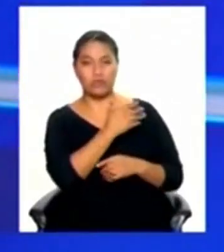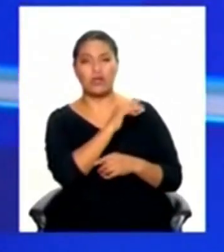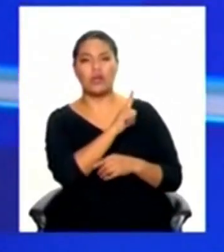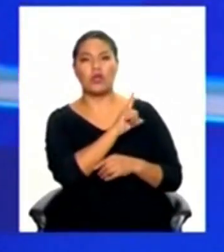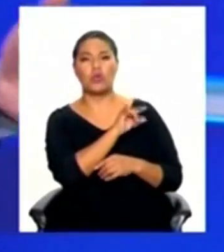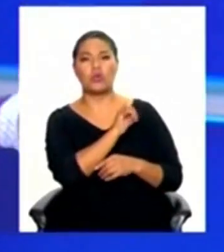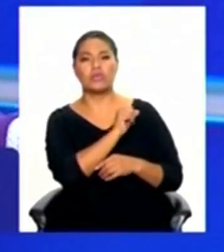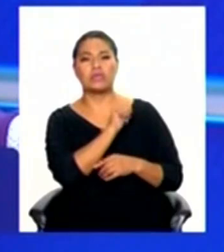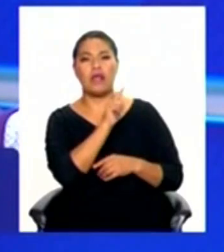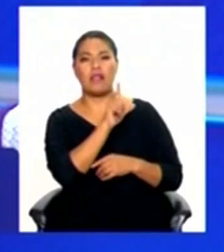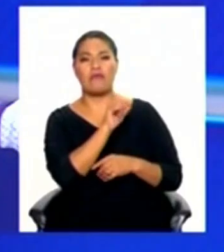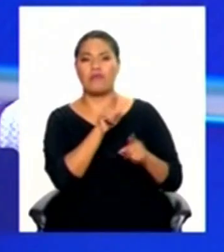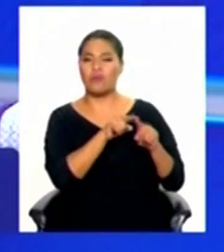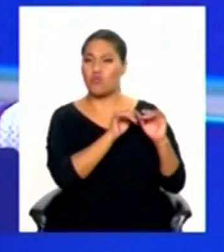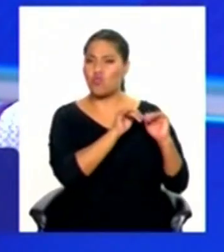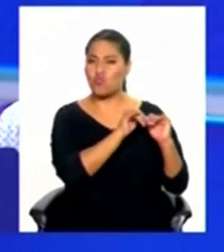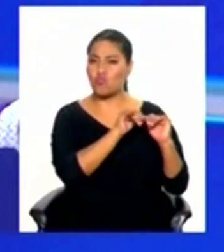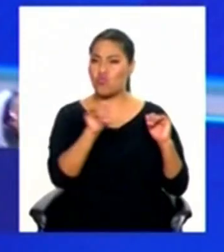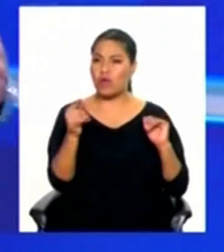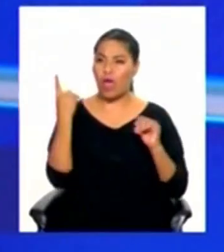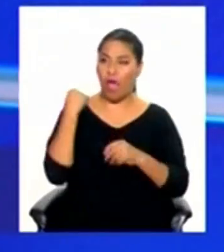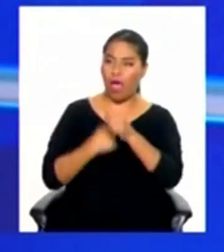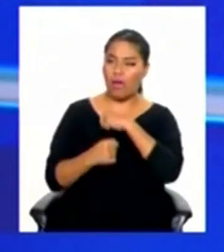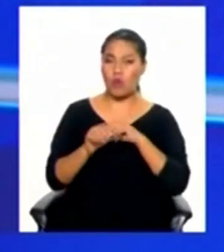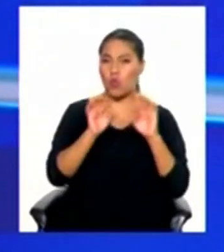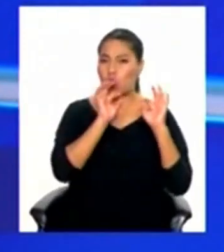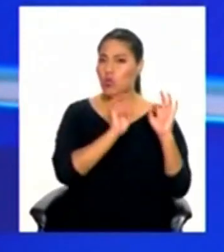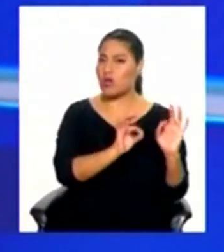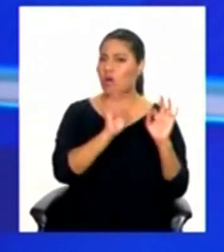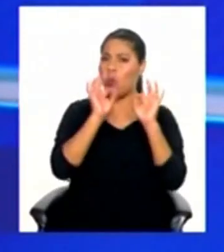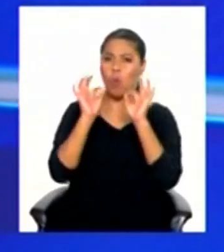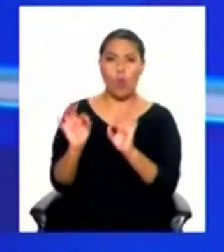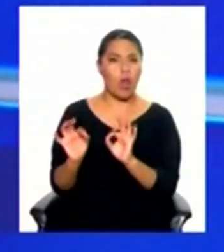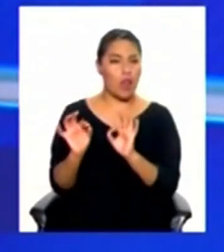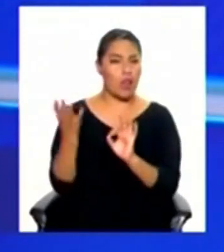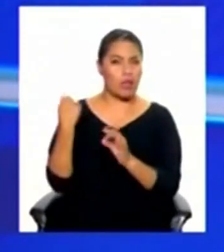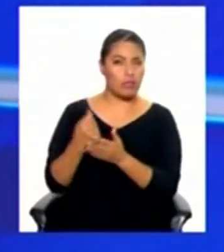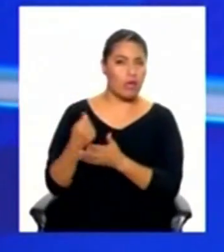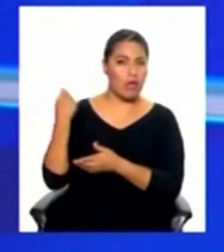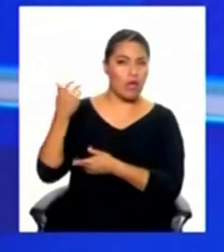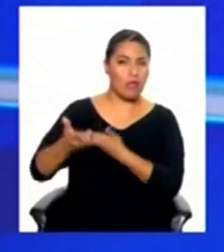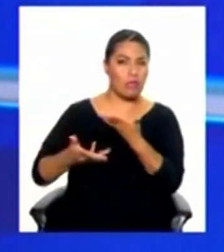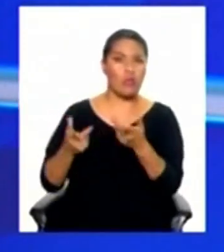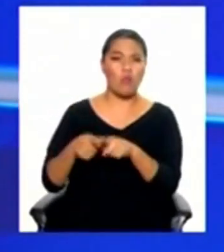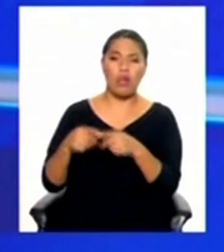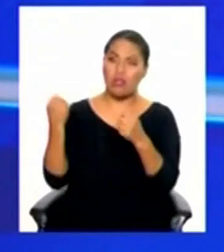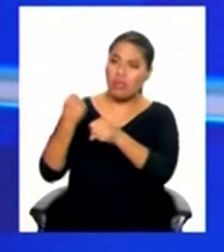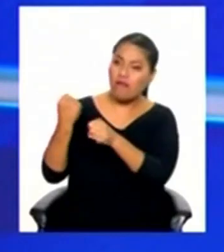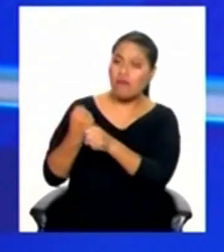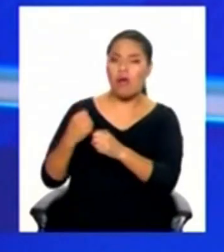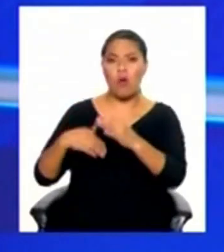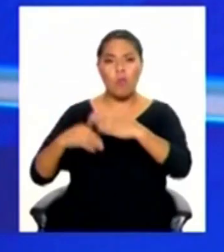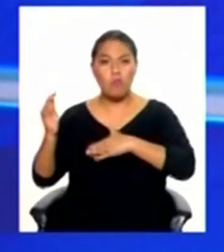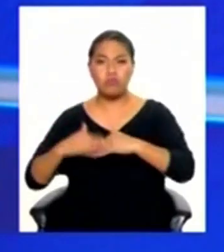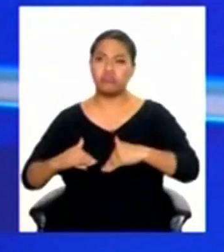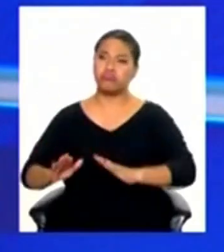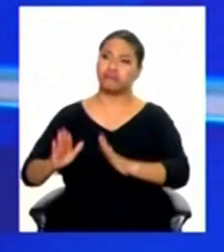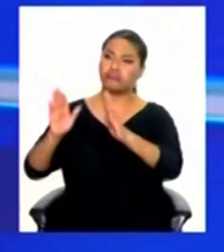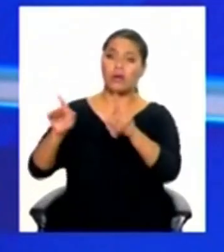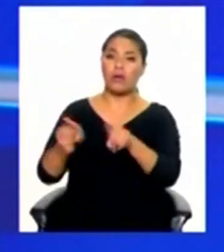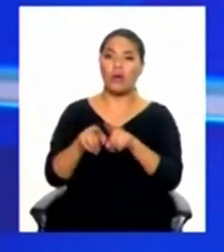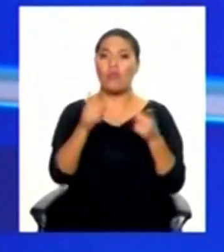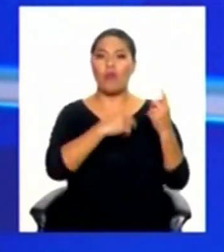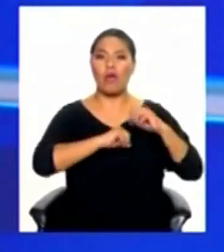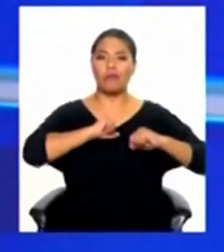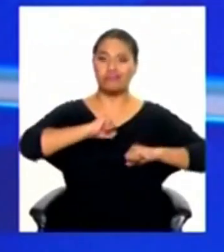igualito el gasto Es igualito al del año pasado o sea no hemos avanzado nada o sea es como que un atleta de alto rendimiento que